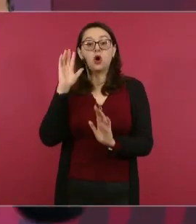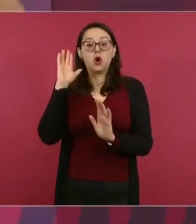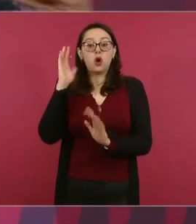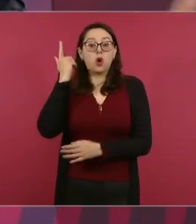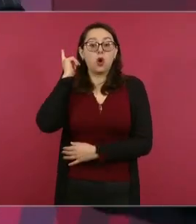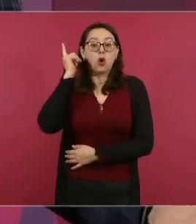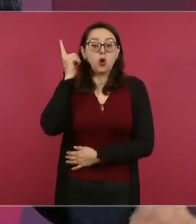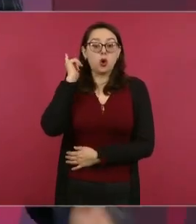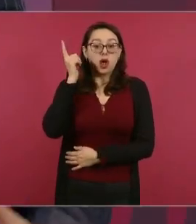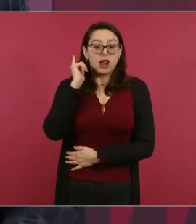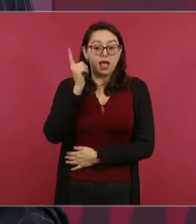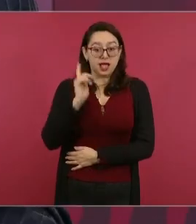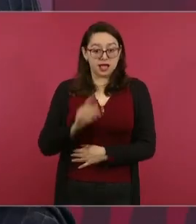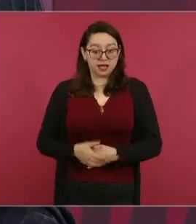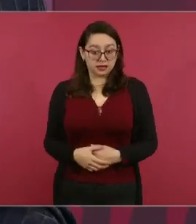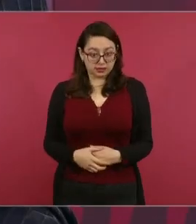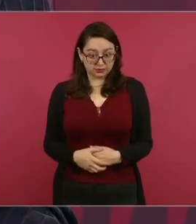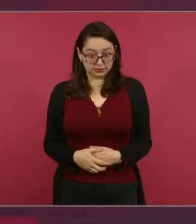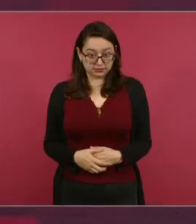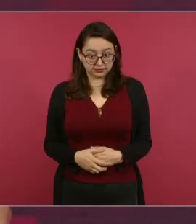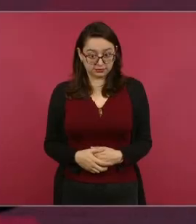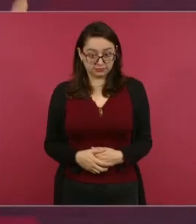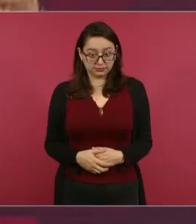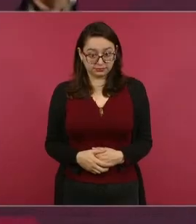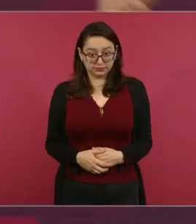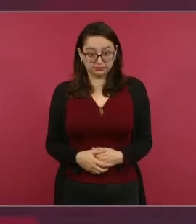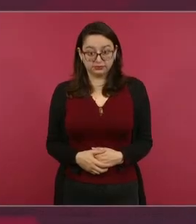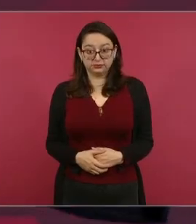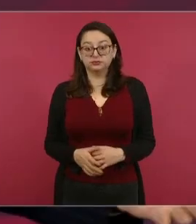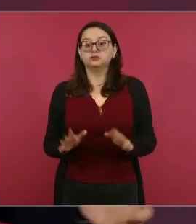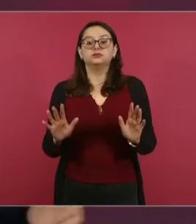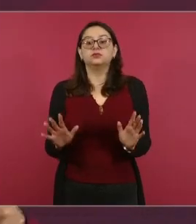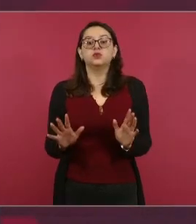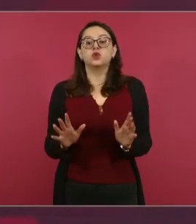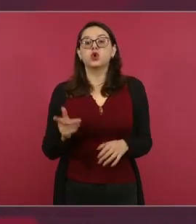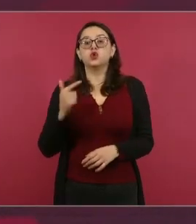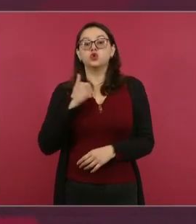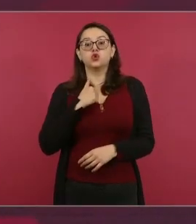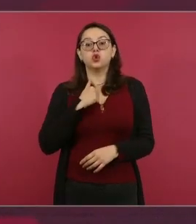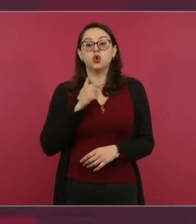Y no estoy pidiendo que resuelvan a favor,